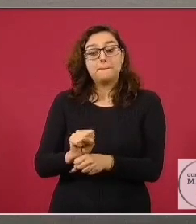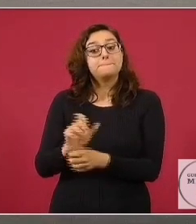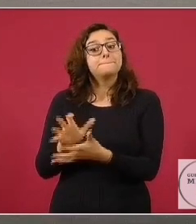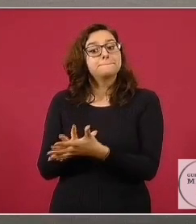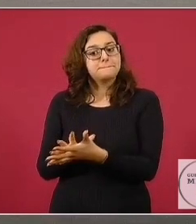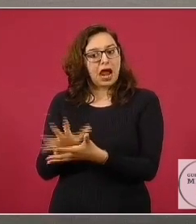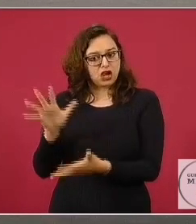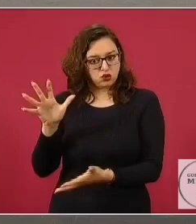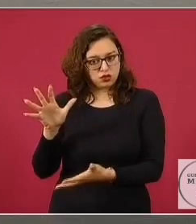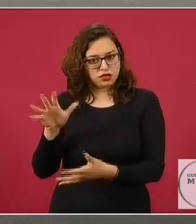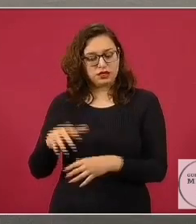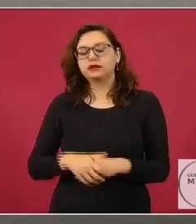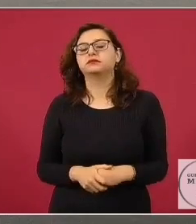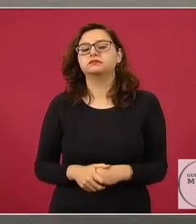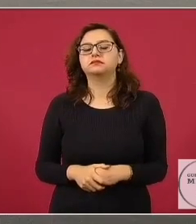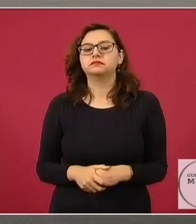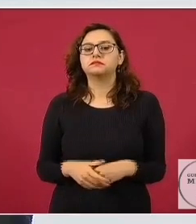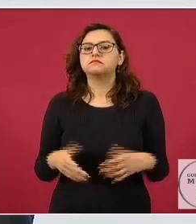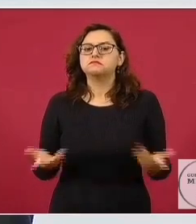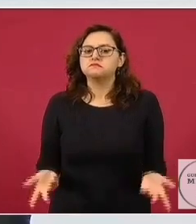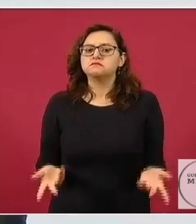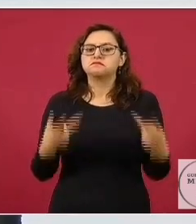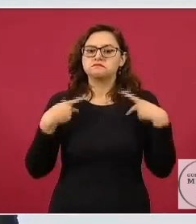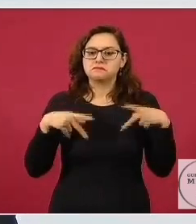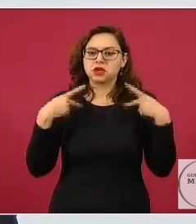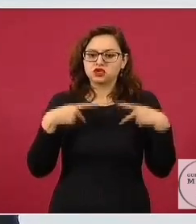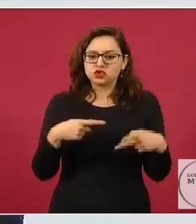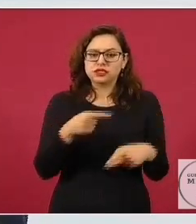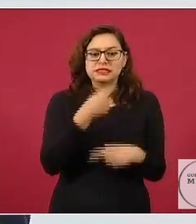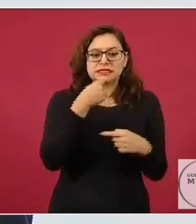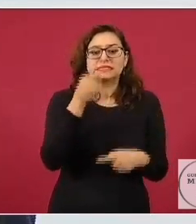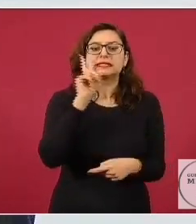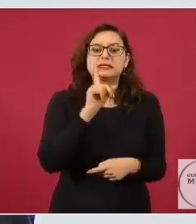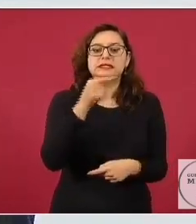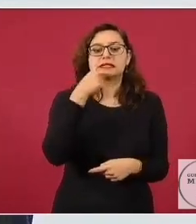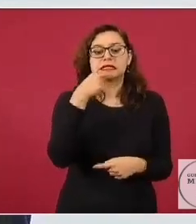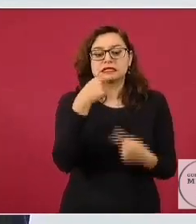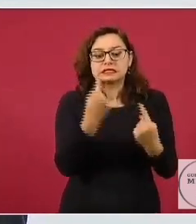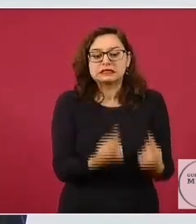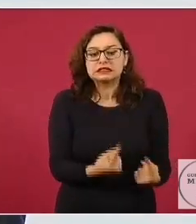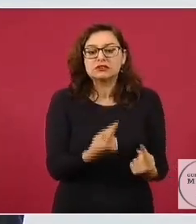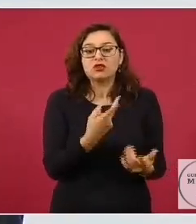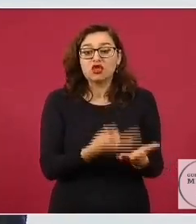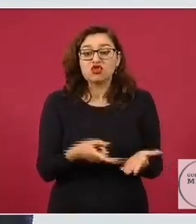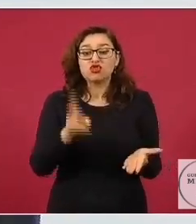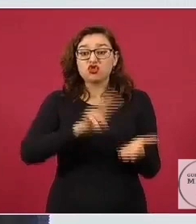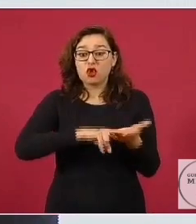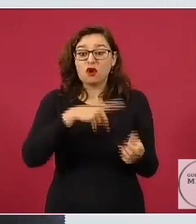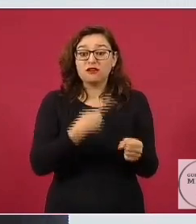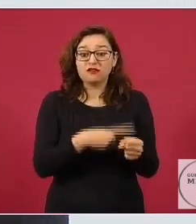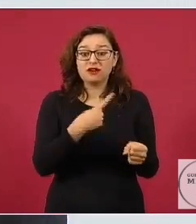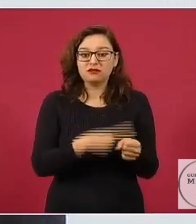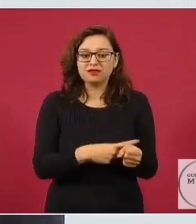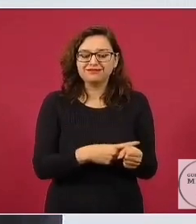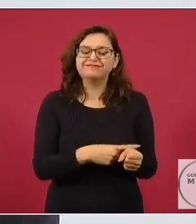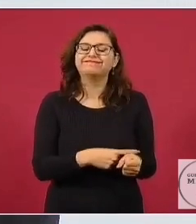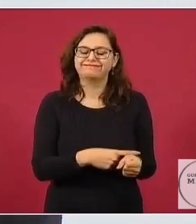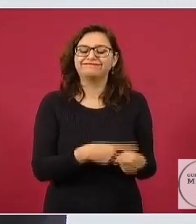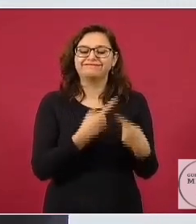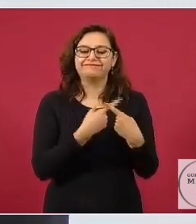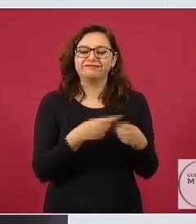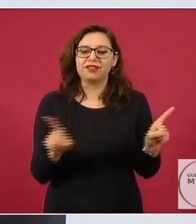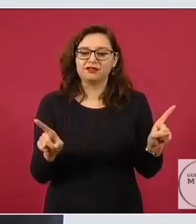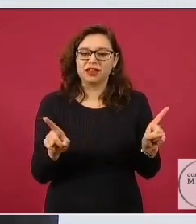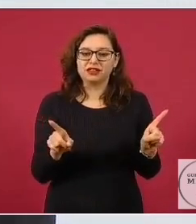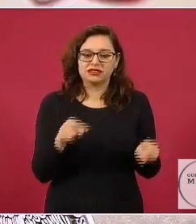de enfermedad grave. Solamente las personas, las niñas, niños que tienen inmunocompromiso por alguna enfermedad crónica y que